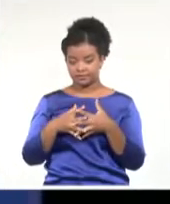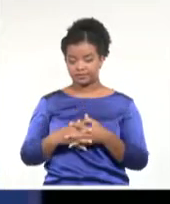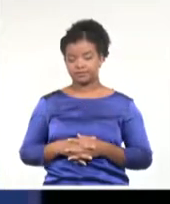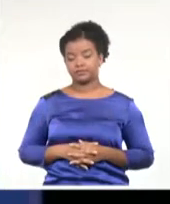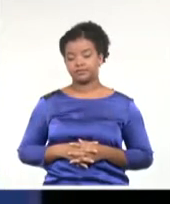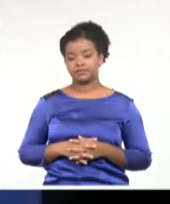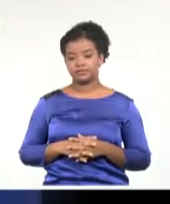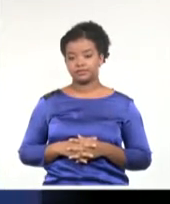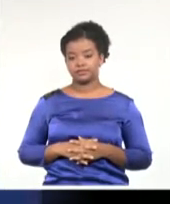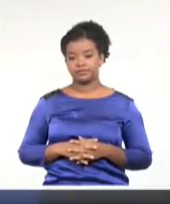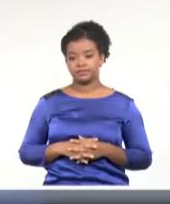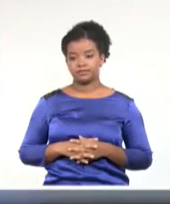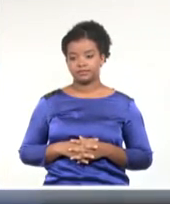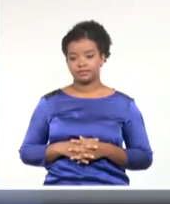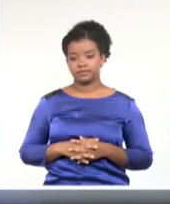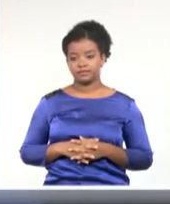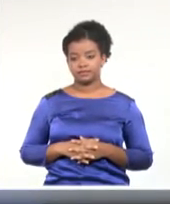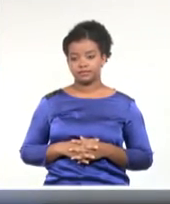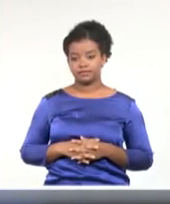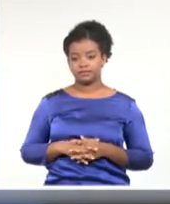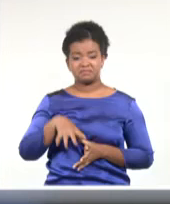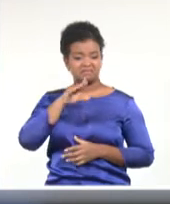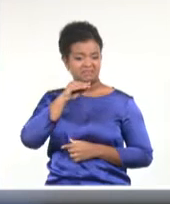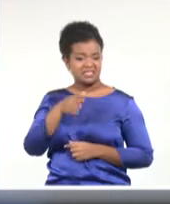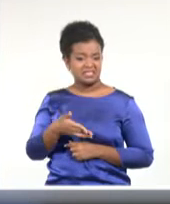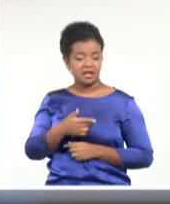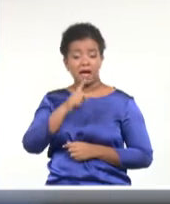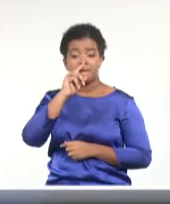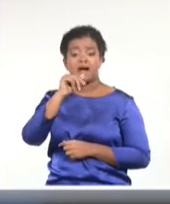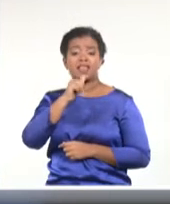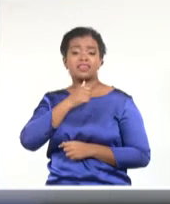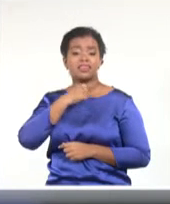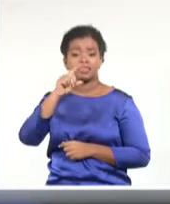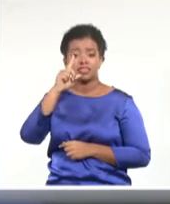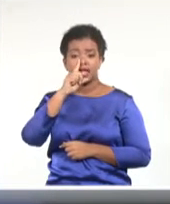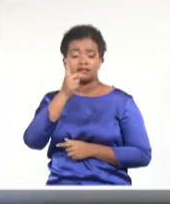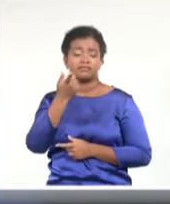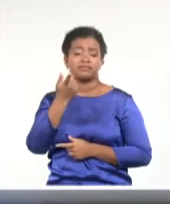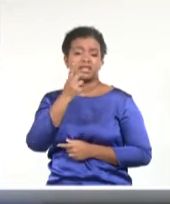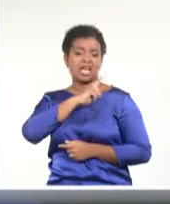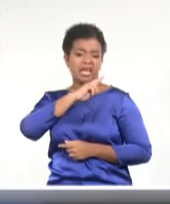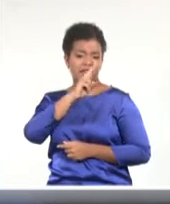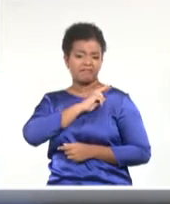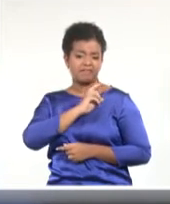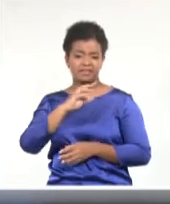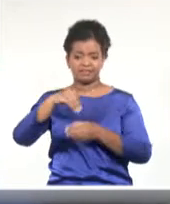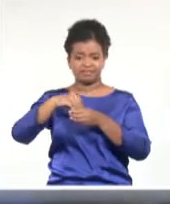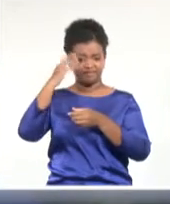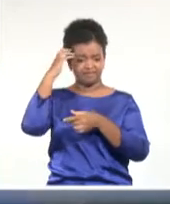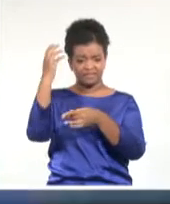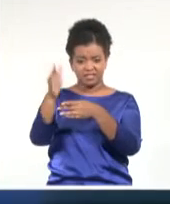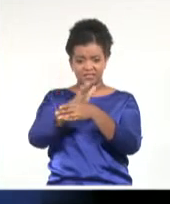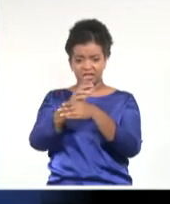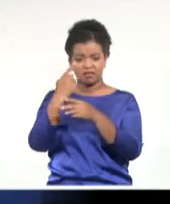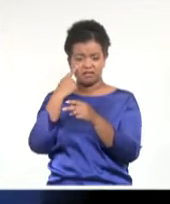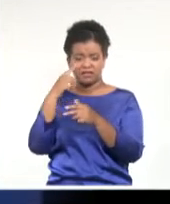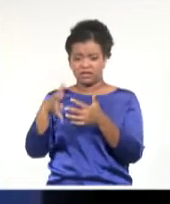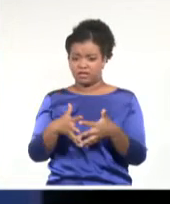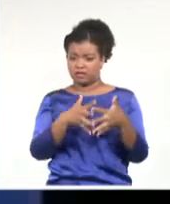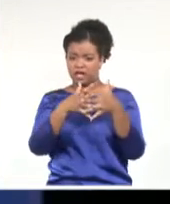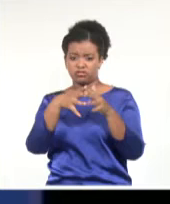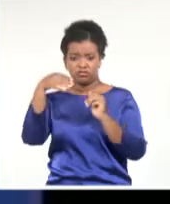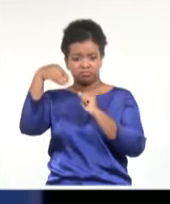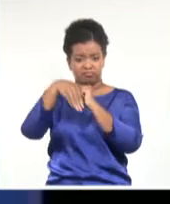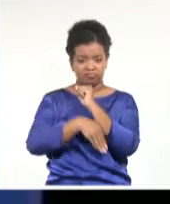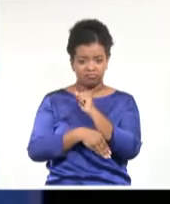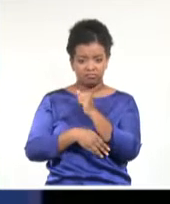Biden, Pelosi, Schumer y el Congreso Demócrata Radical están destruyendo su estado. Nuestro país está siendo destruido.